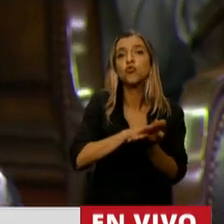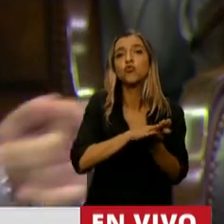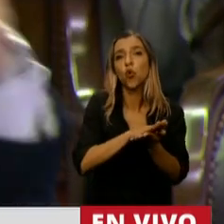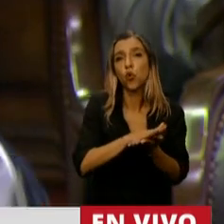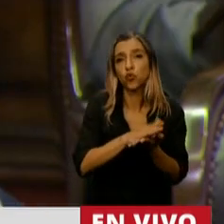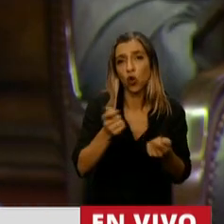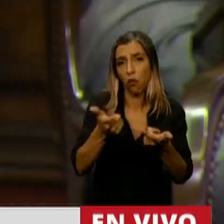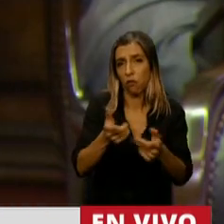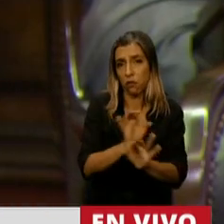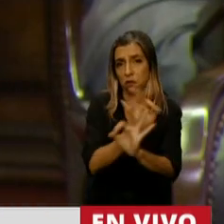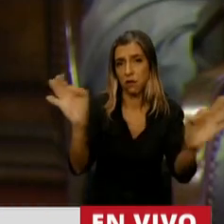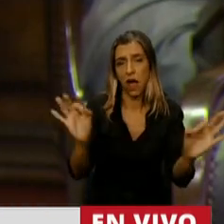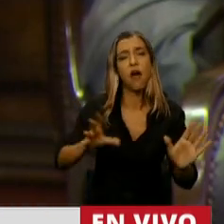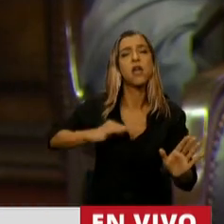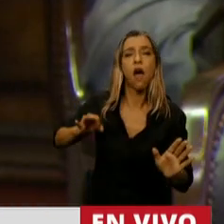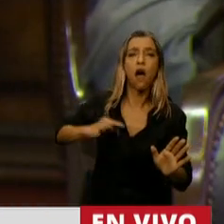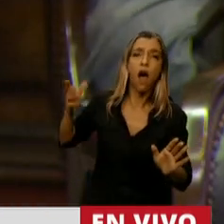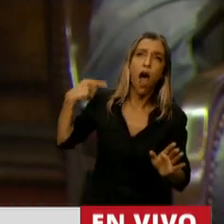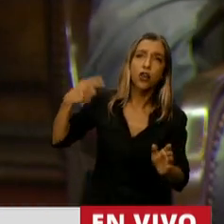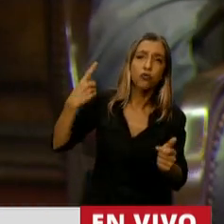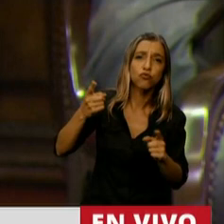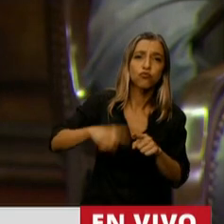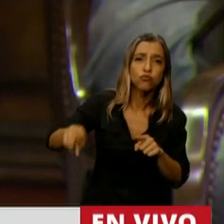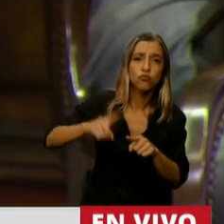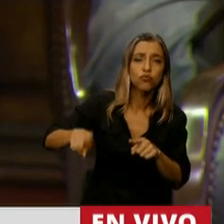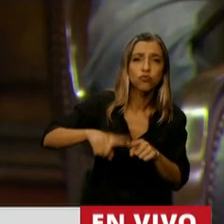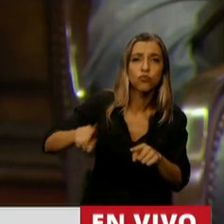que hace años que se viene produciendo